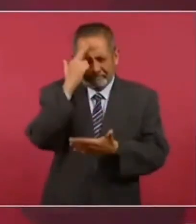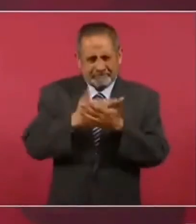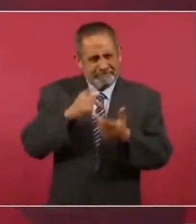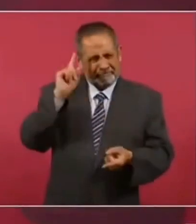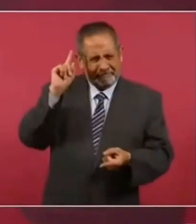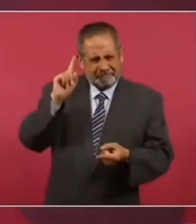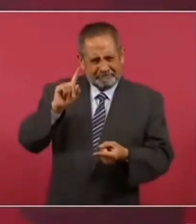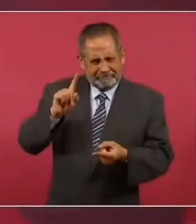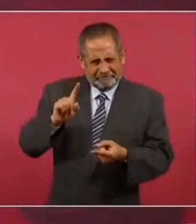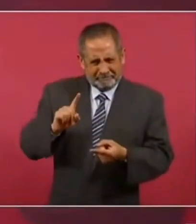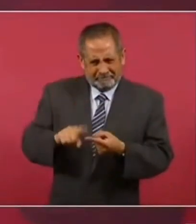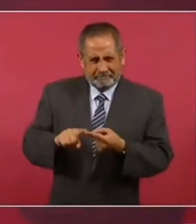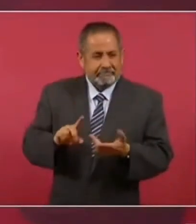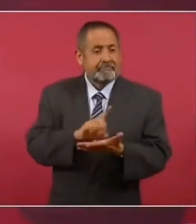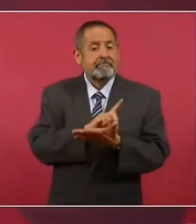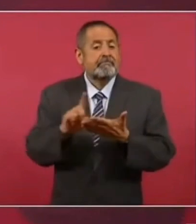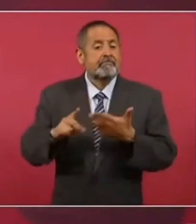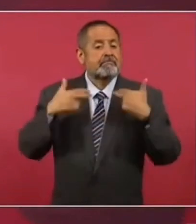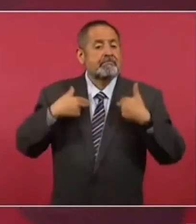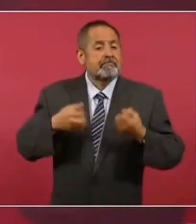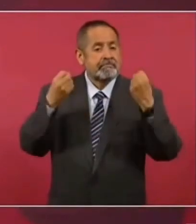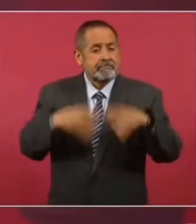violación de Derechos Humanos